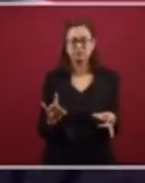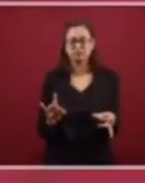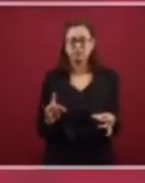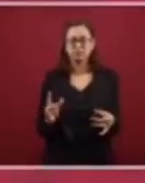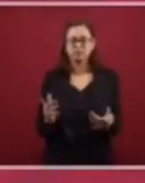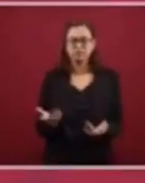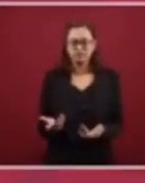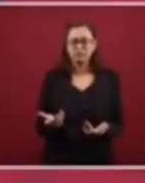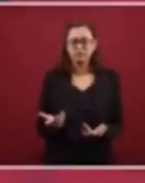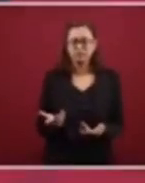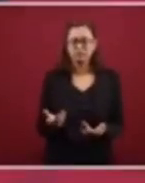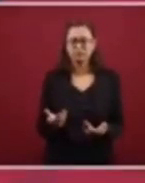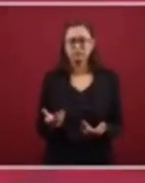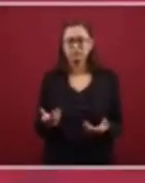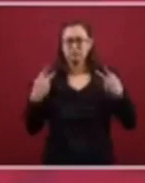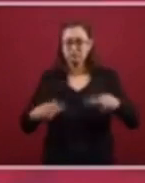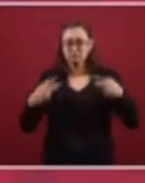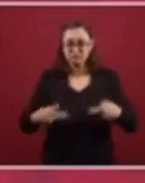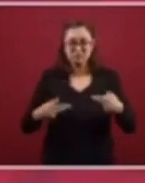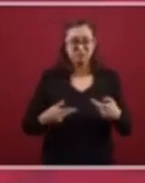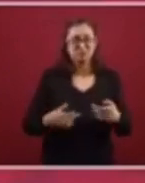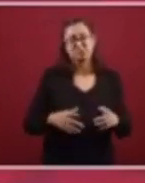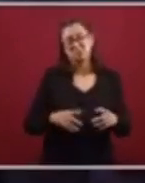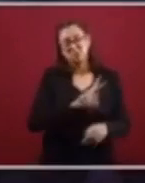todos los que nos hicieron daño